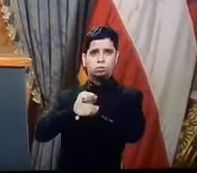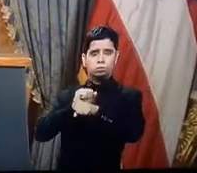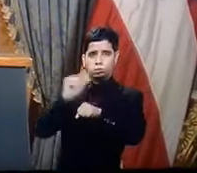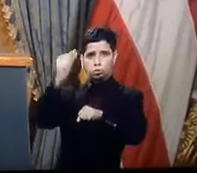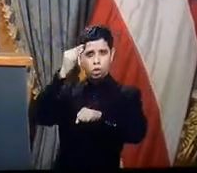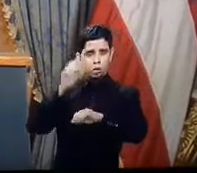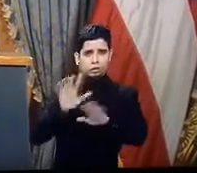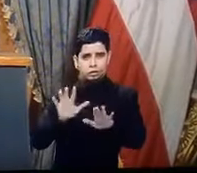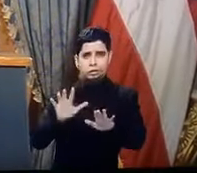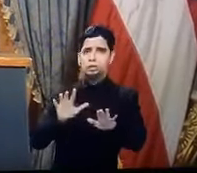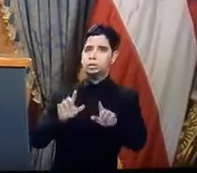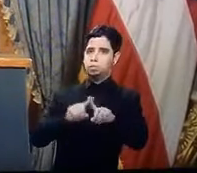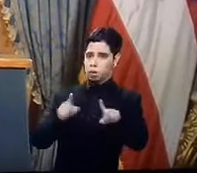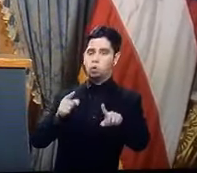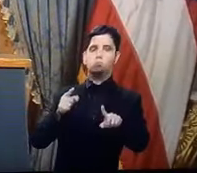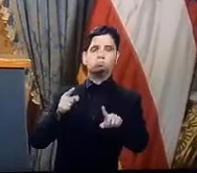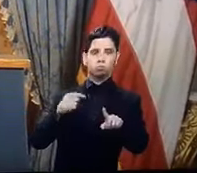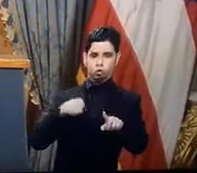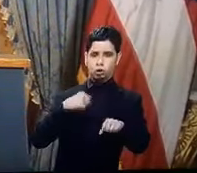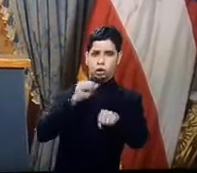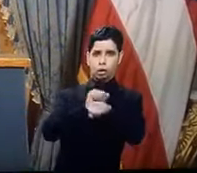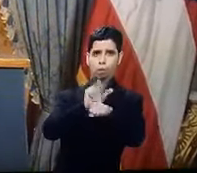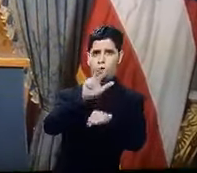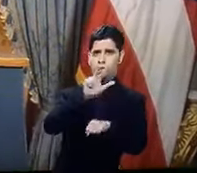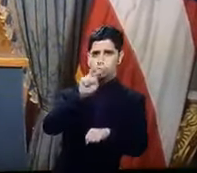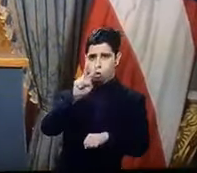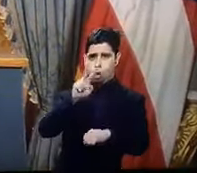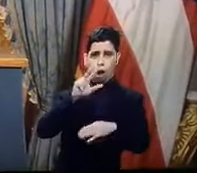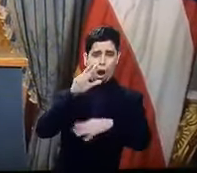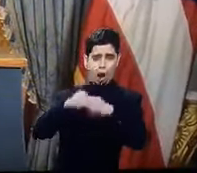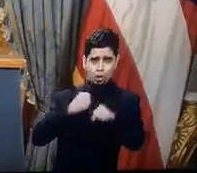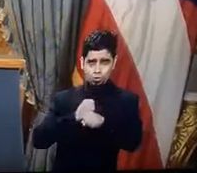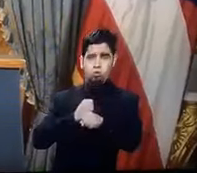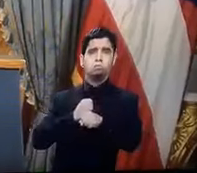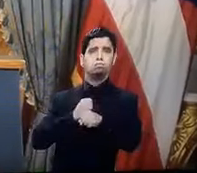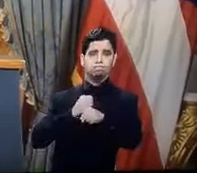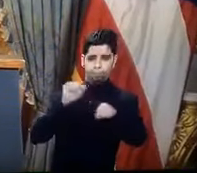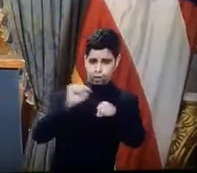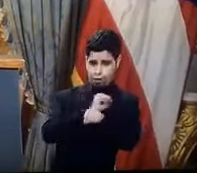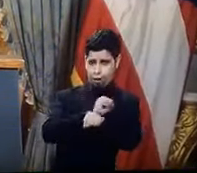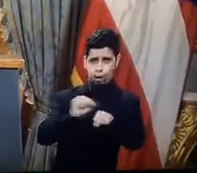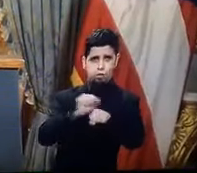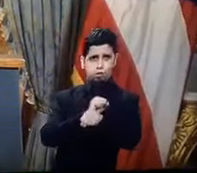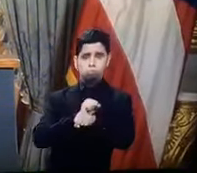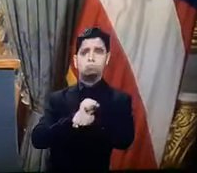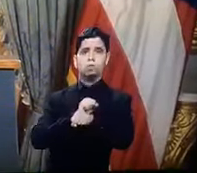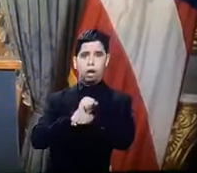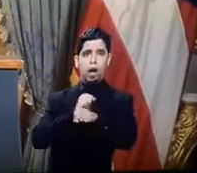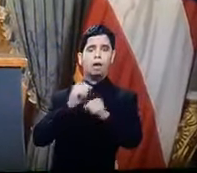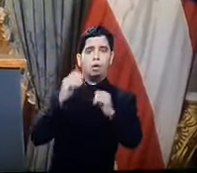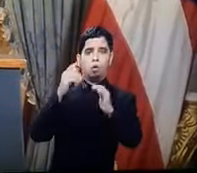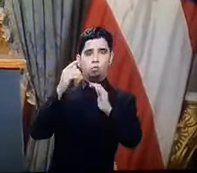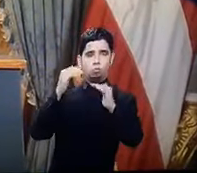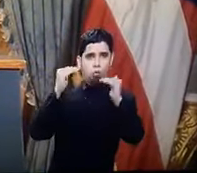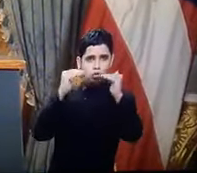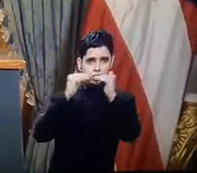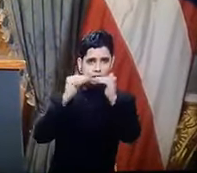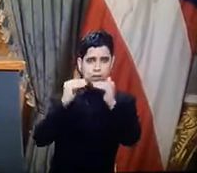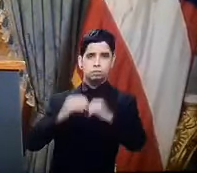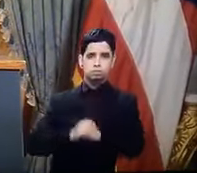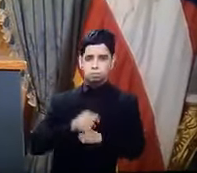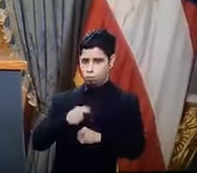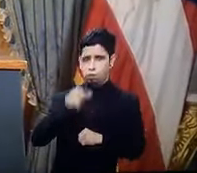servidora pública por 32 años, he respondido a mi deber con un compromiso inquebrantable con la justicia. Por